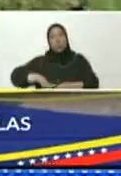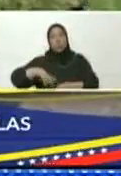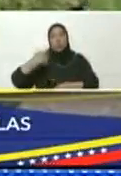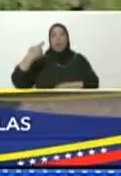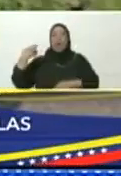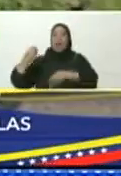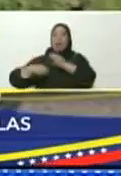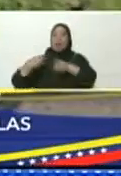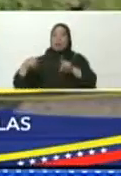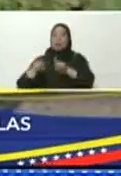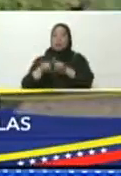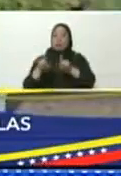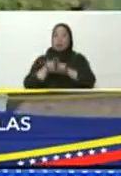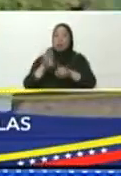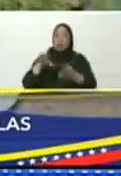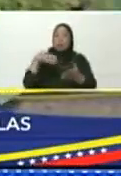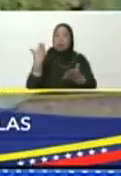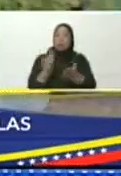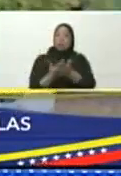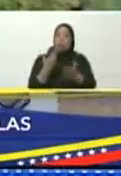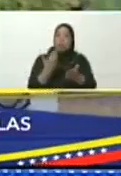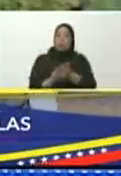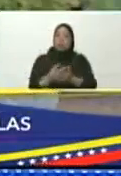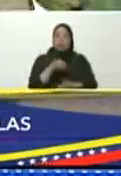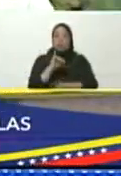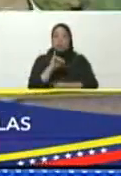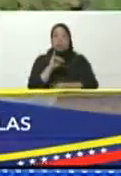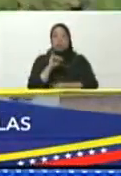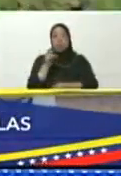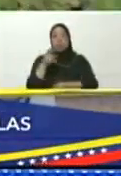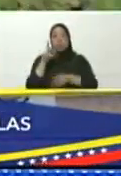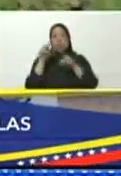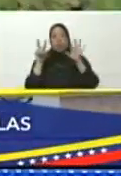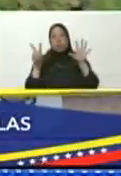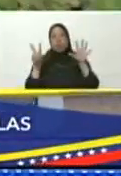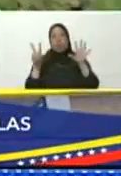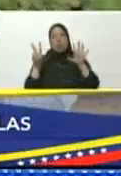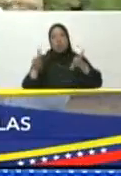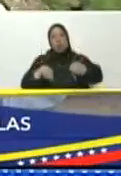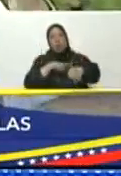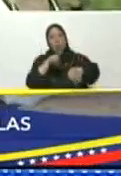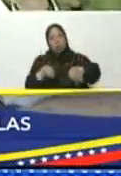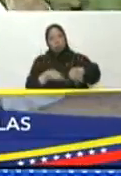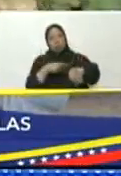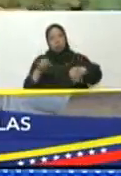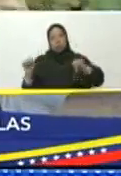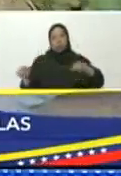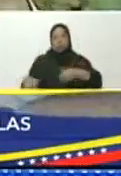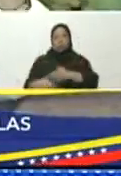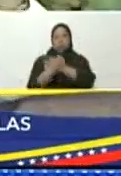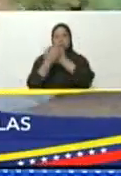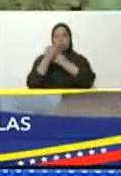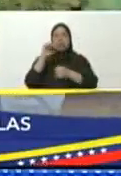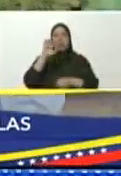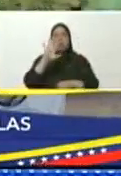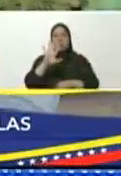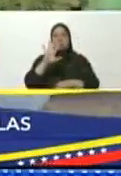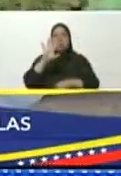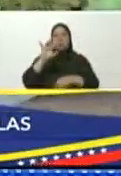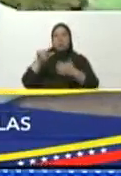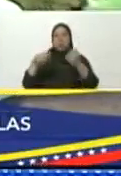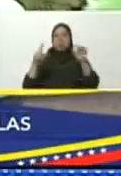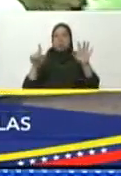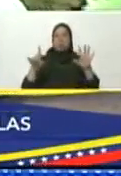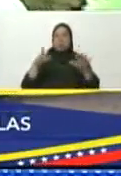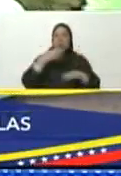El único testigo que existe de mi conversación de 7 horas, en la madrugada del 5 al 6 de diciembre del